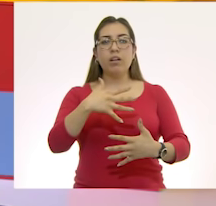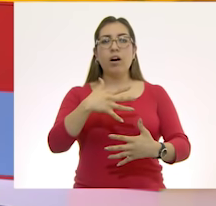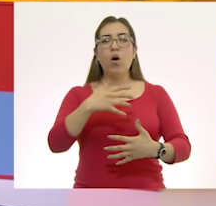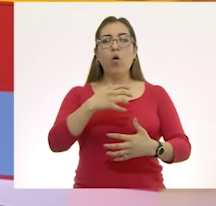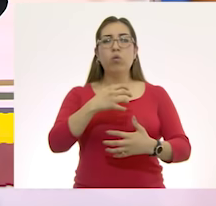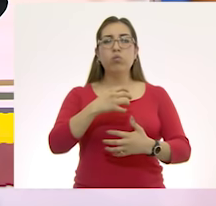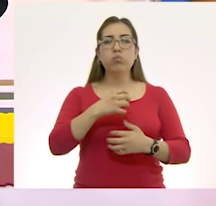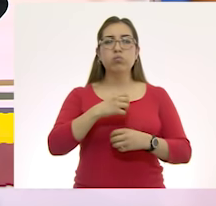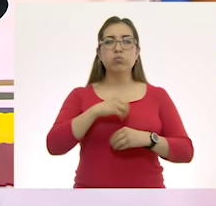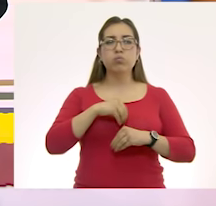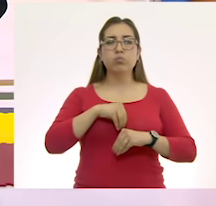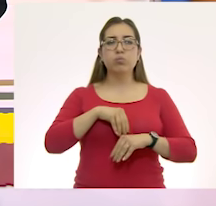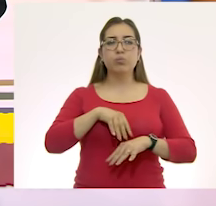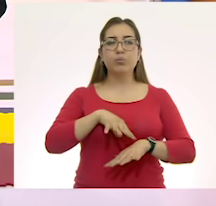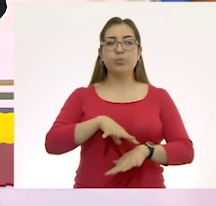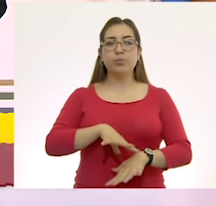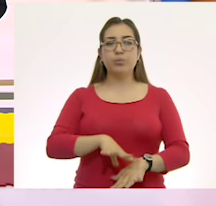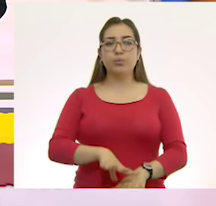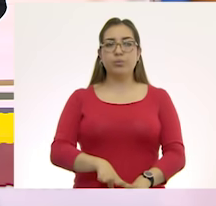Sacamos el aire.